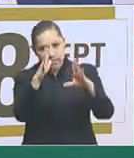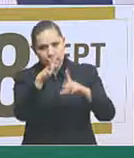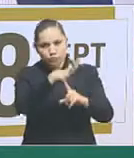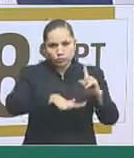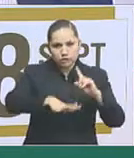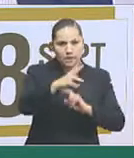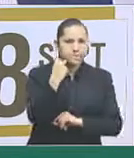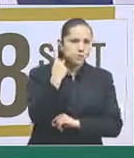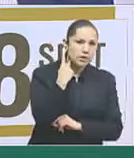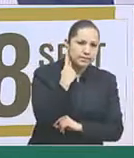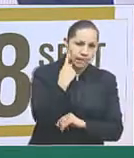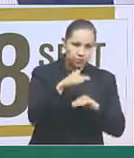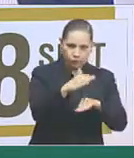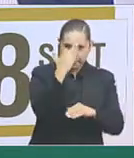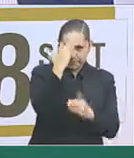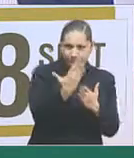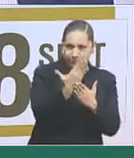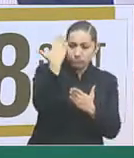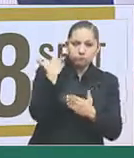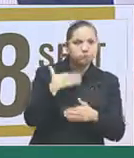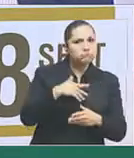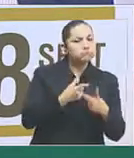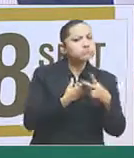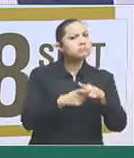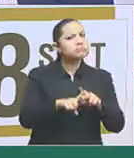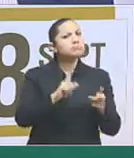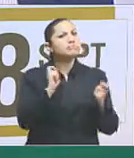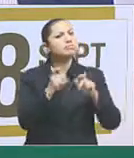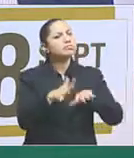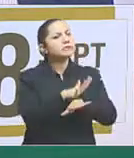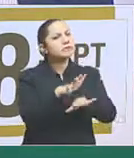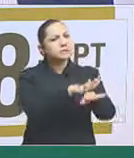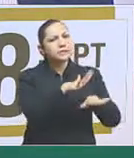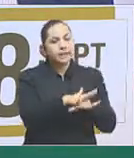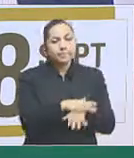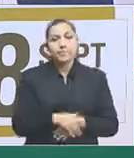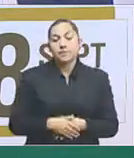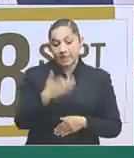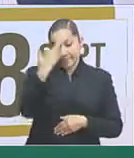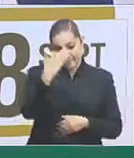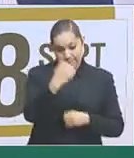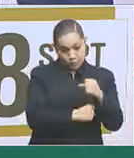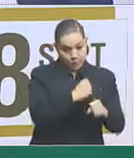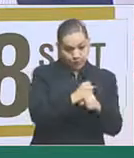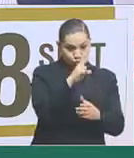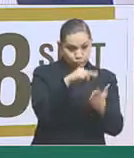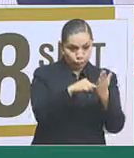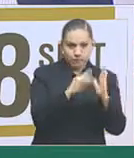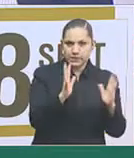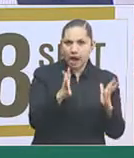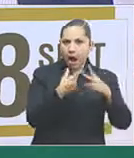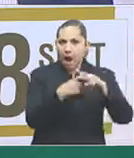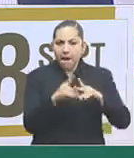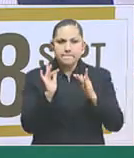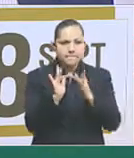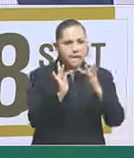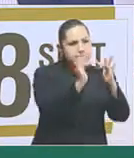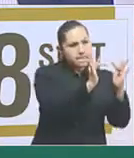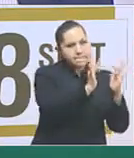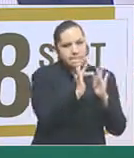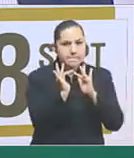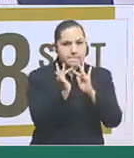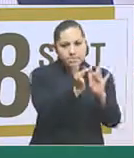pasado si el mundo ya era considerado globalizado en el año 2000 en el año 2007 se